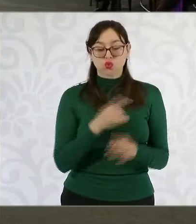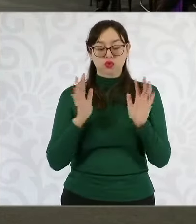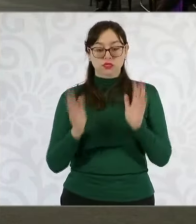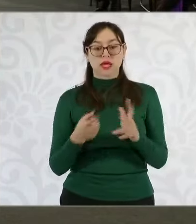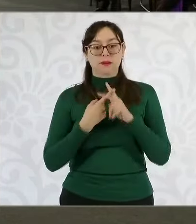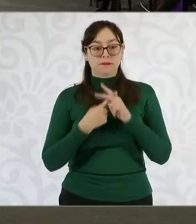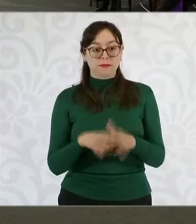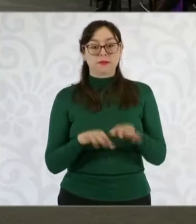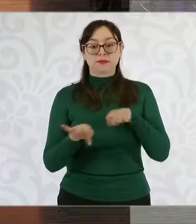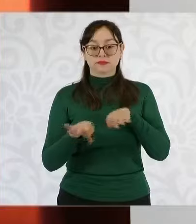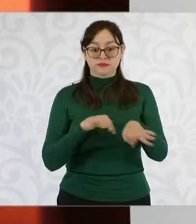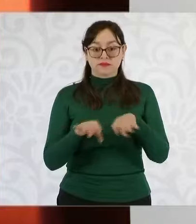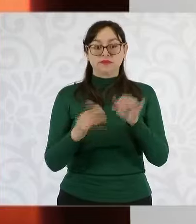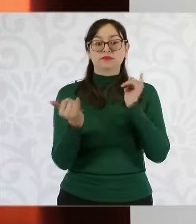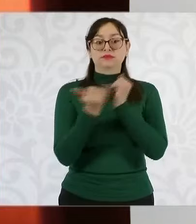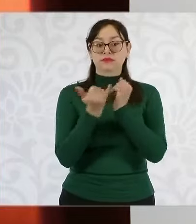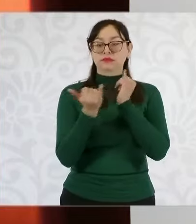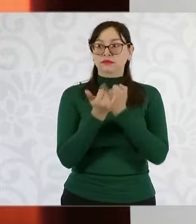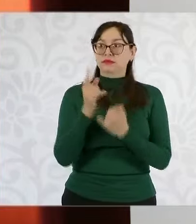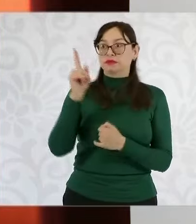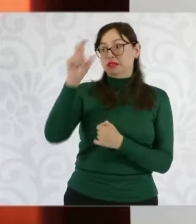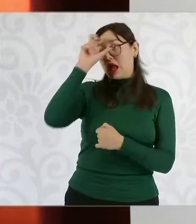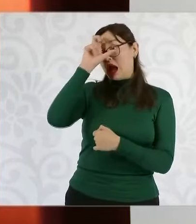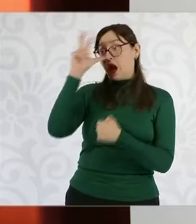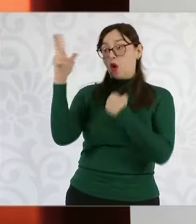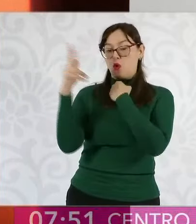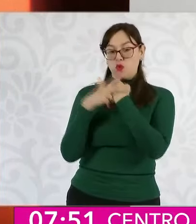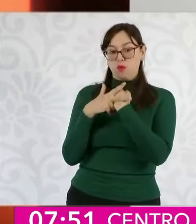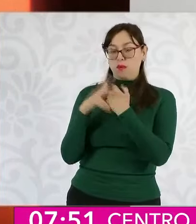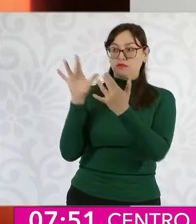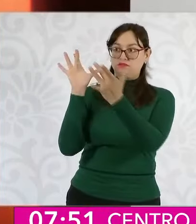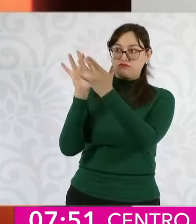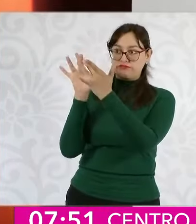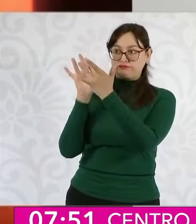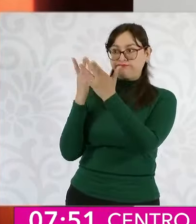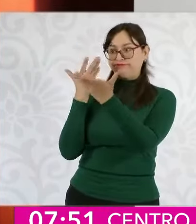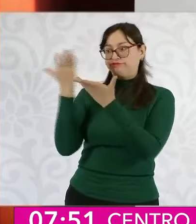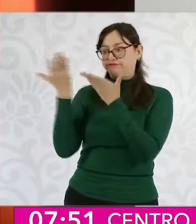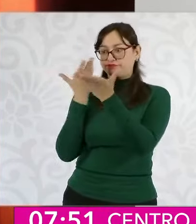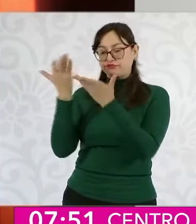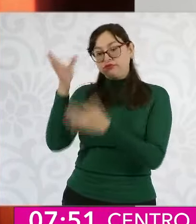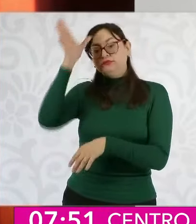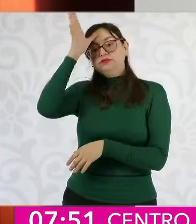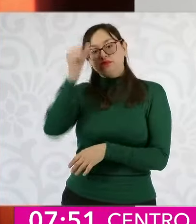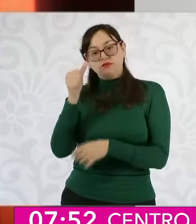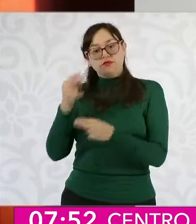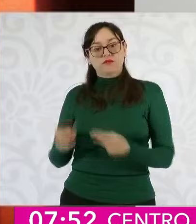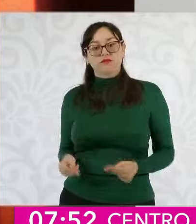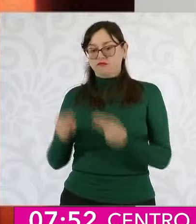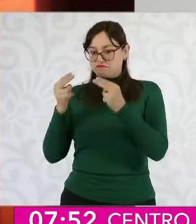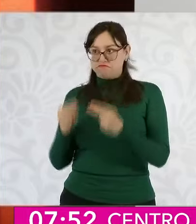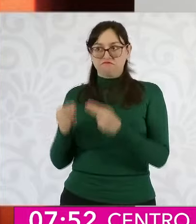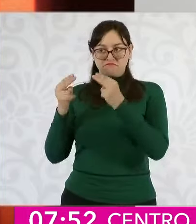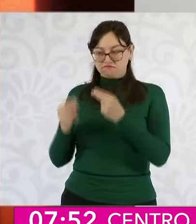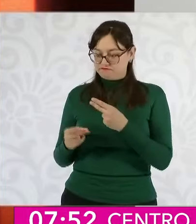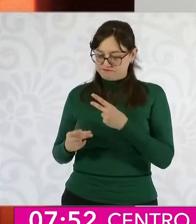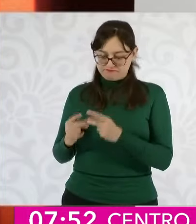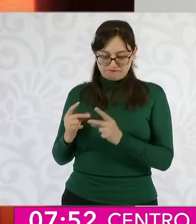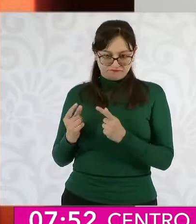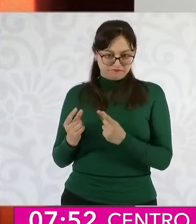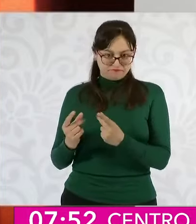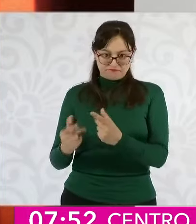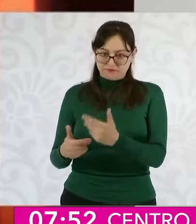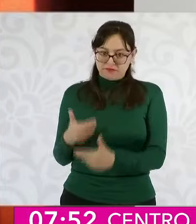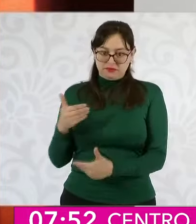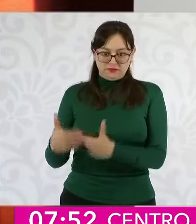las conversaciones con la Unión Europea para terminar la modernización del acuerdo con la Unión Europea y acelerar los